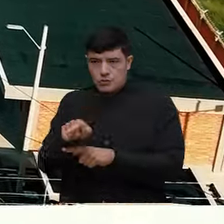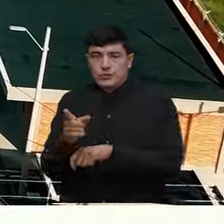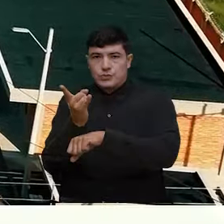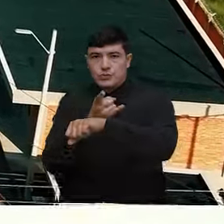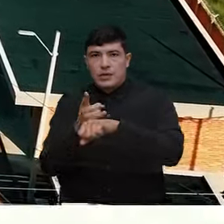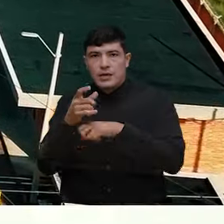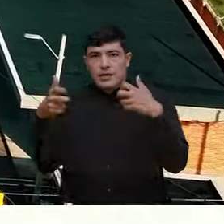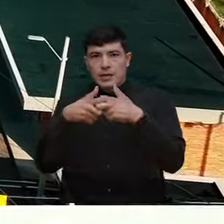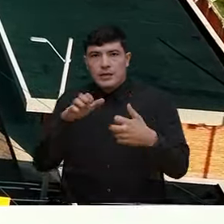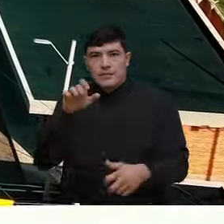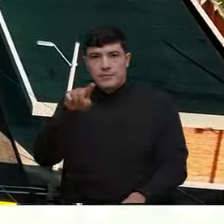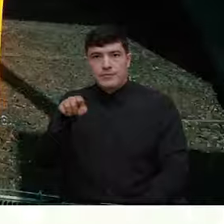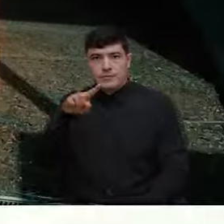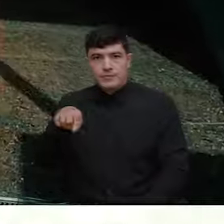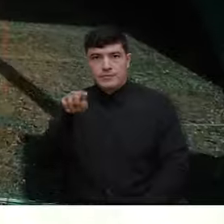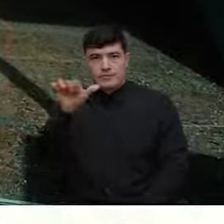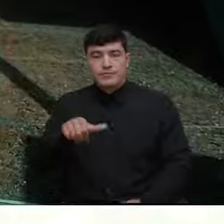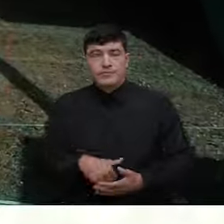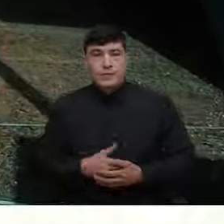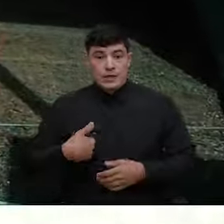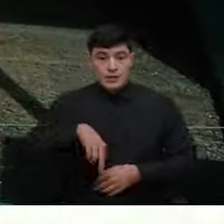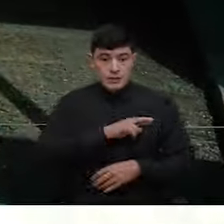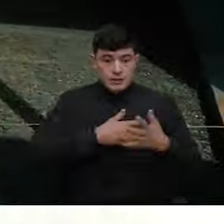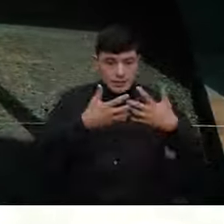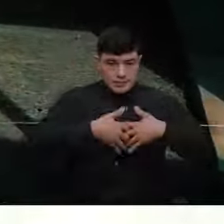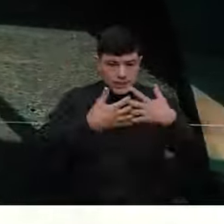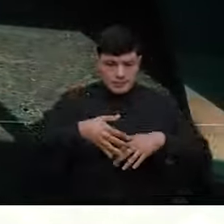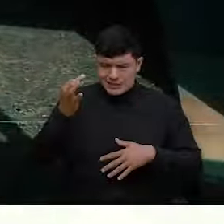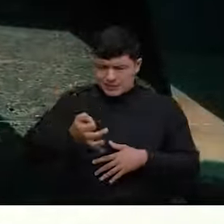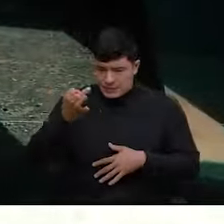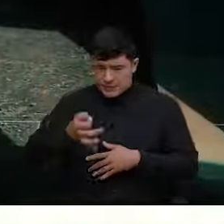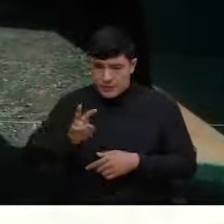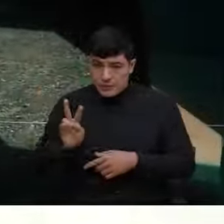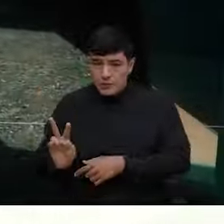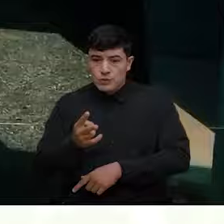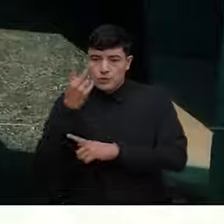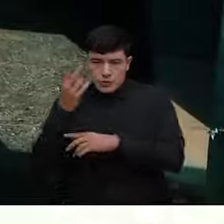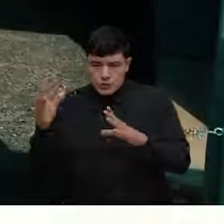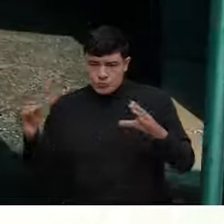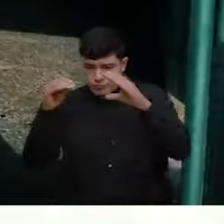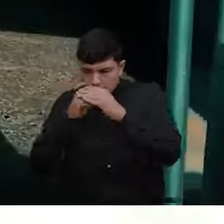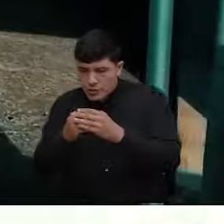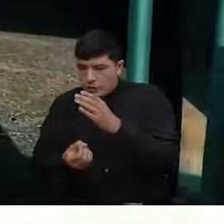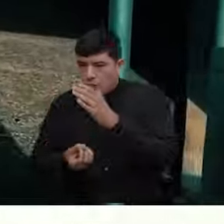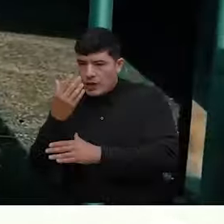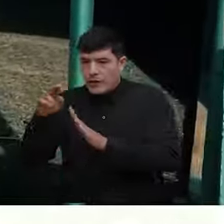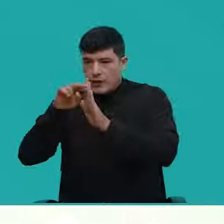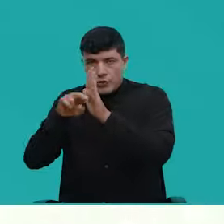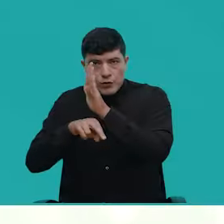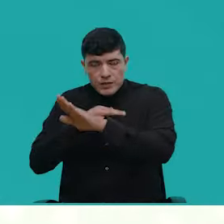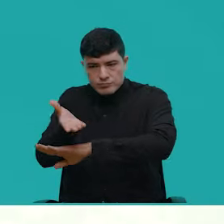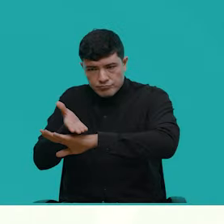Como empresa en constante transformación y evolución, ESA se adapta a los nuevos requerimientos y exigencias del entorno,